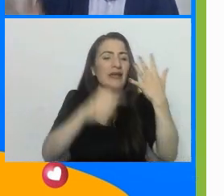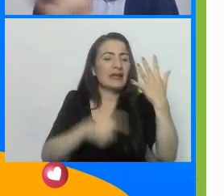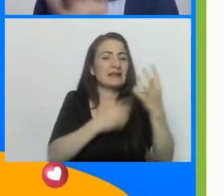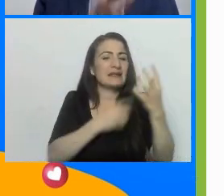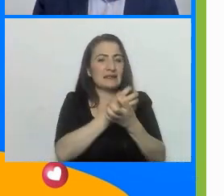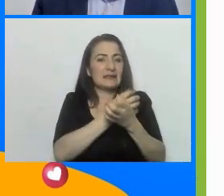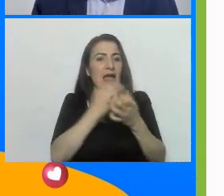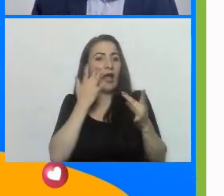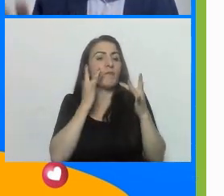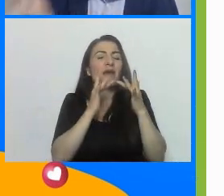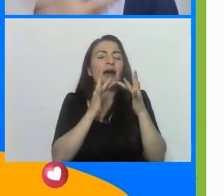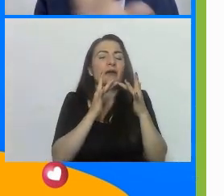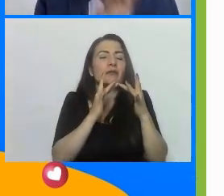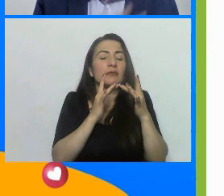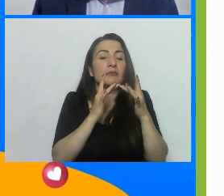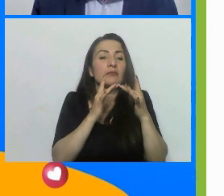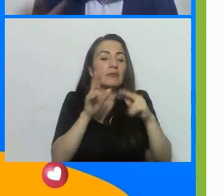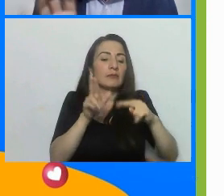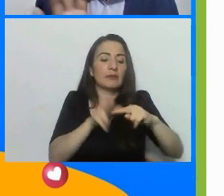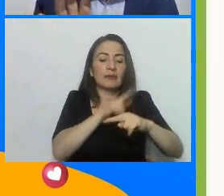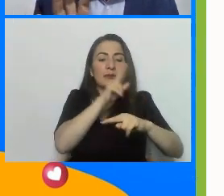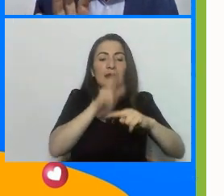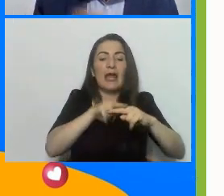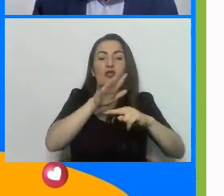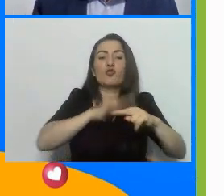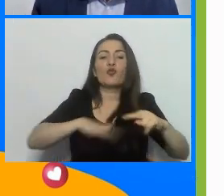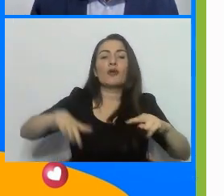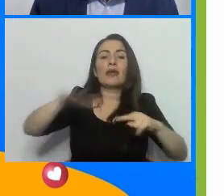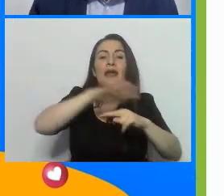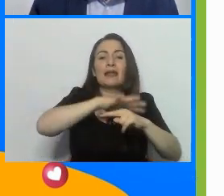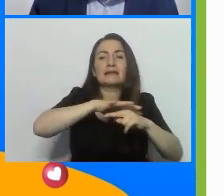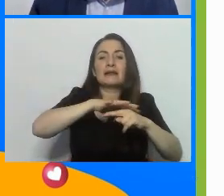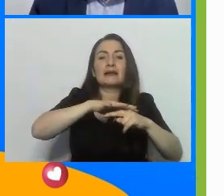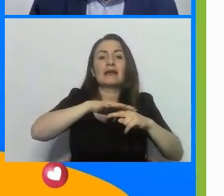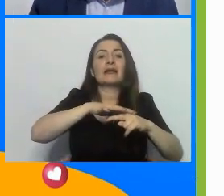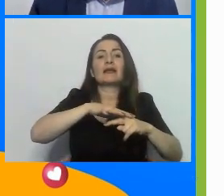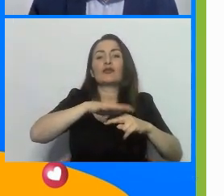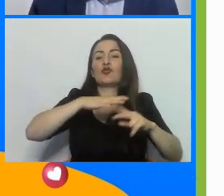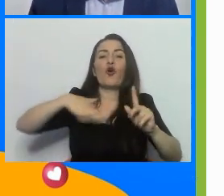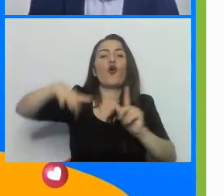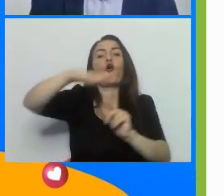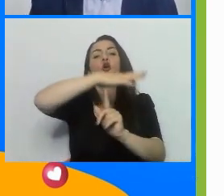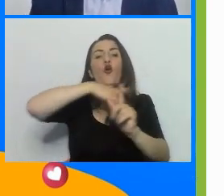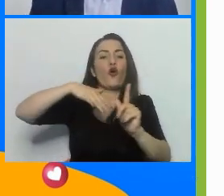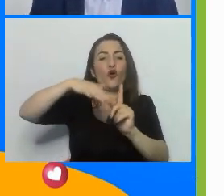estudio la naturaleza, el entorno natural. ¿Ok? Bien.